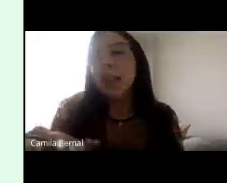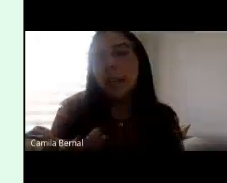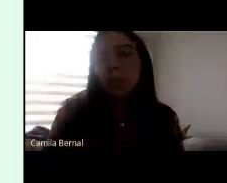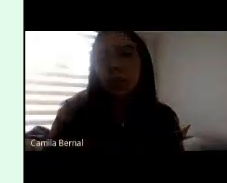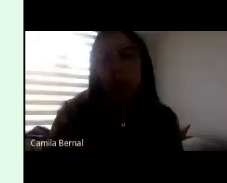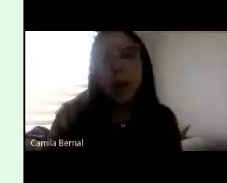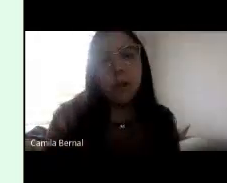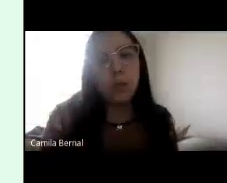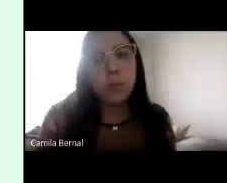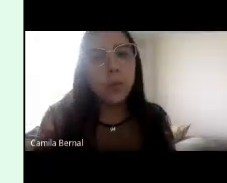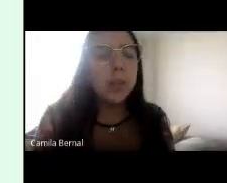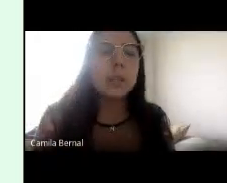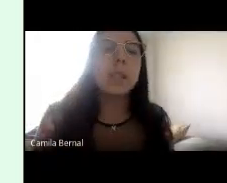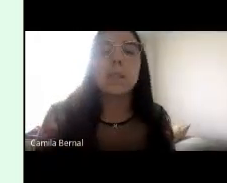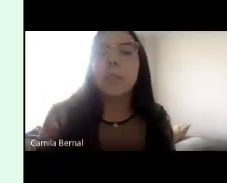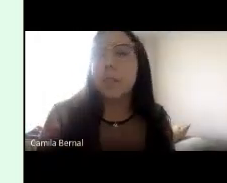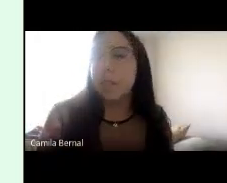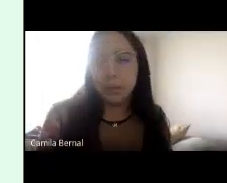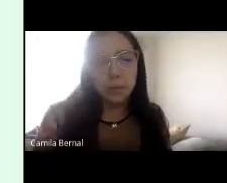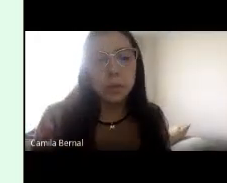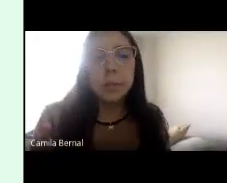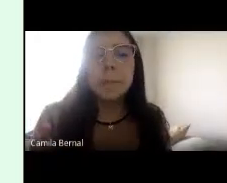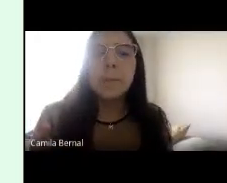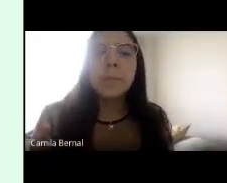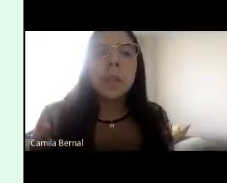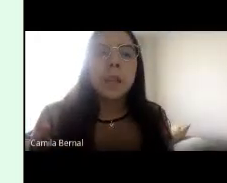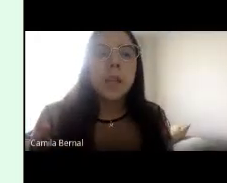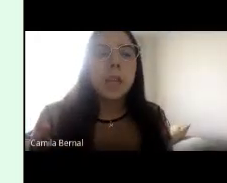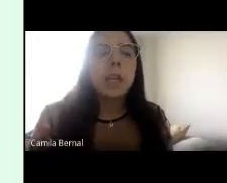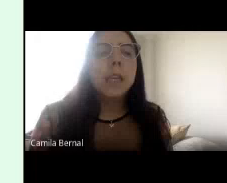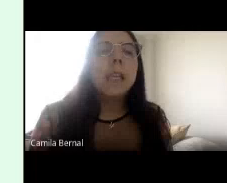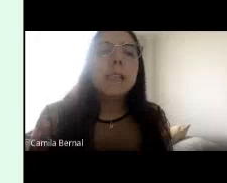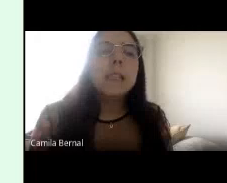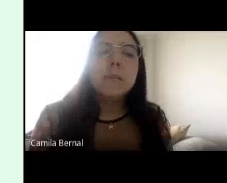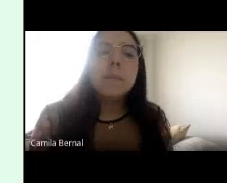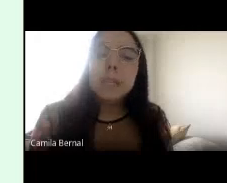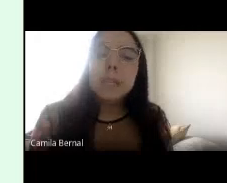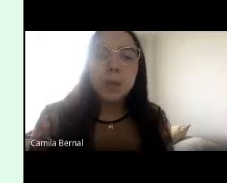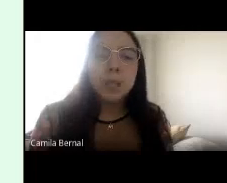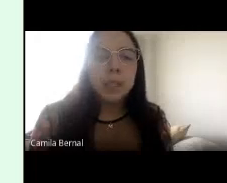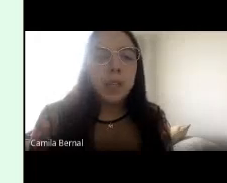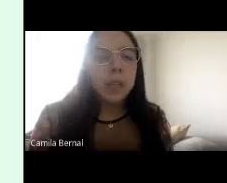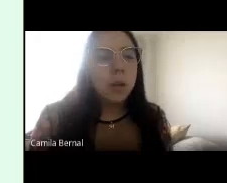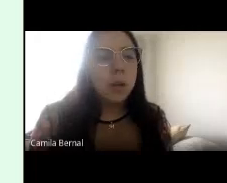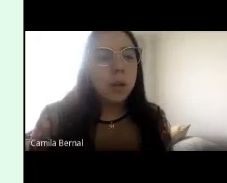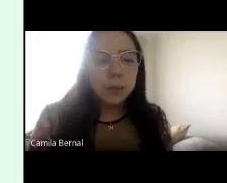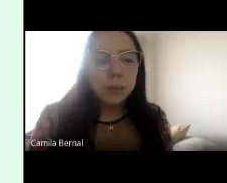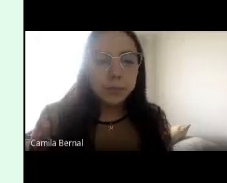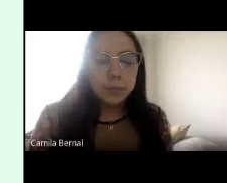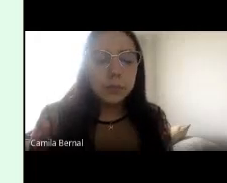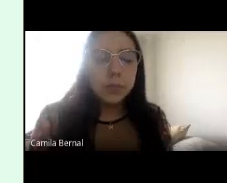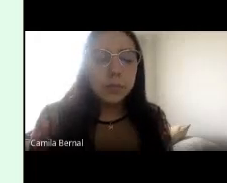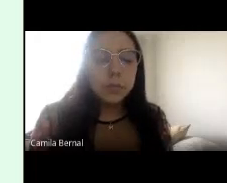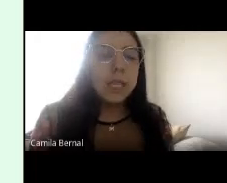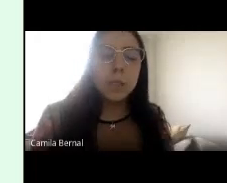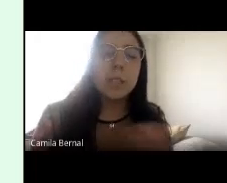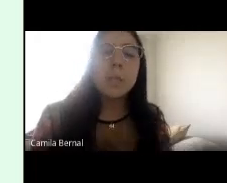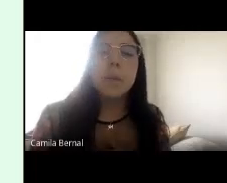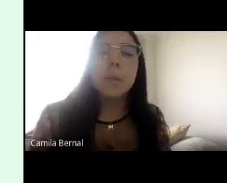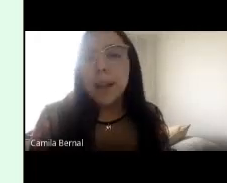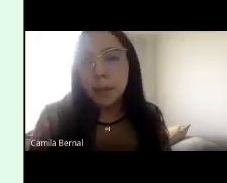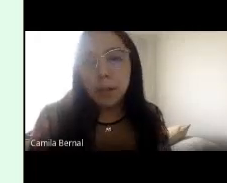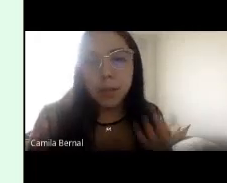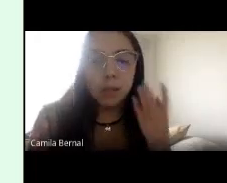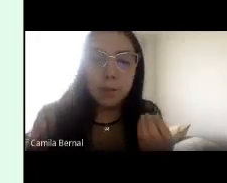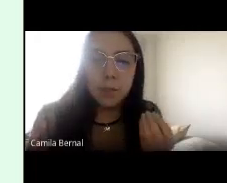en nivel industrial o en cierta fabricación. Y también es importante tener en cuenta que después